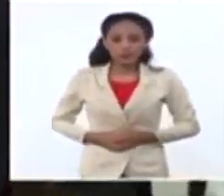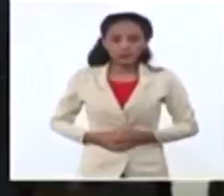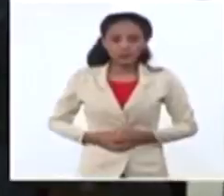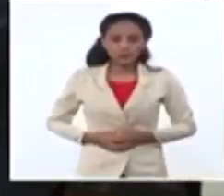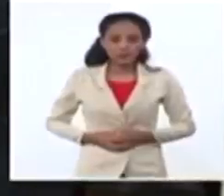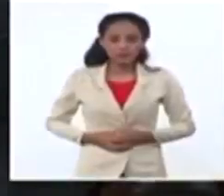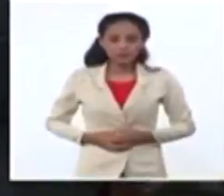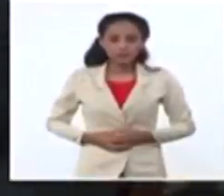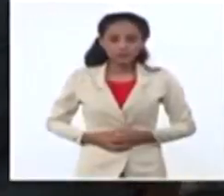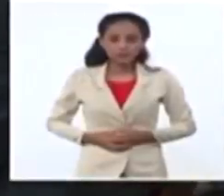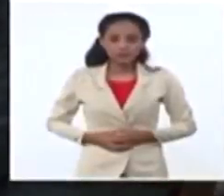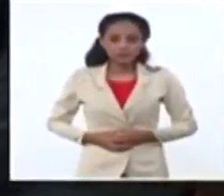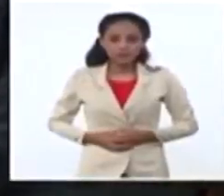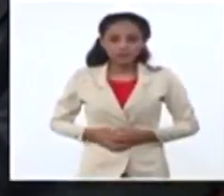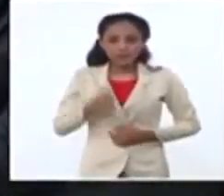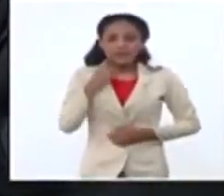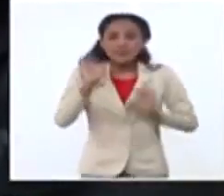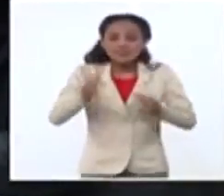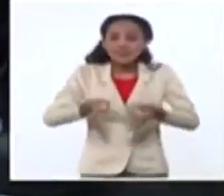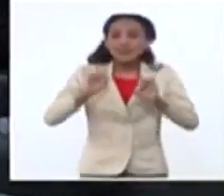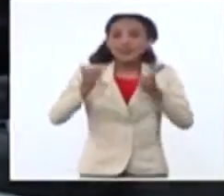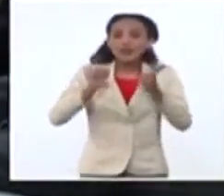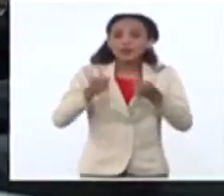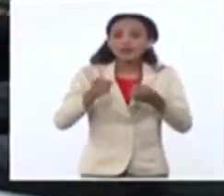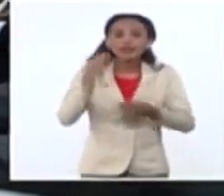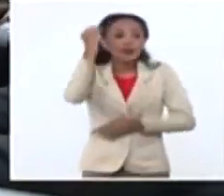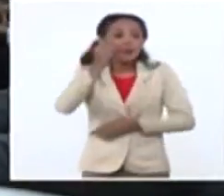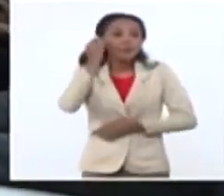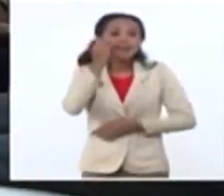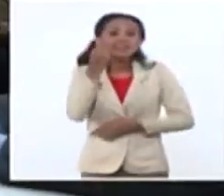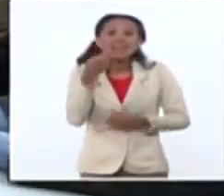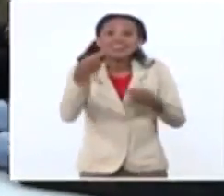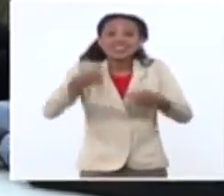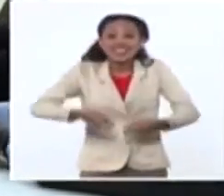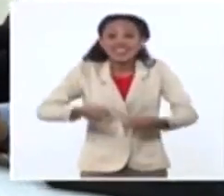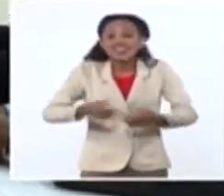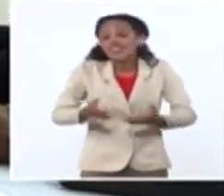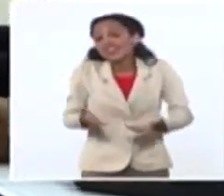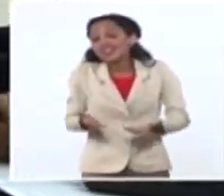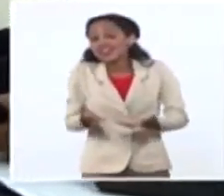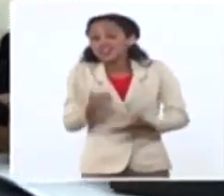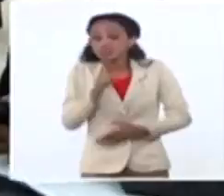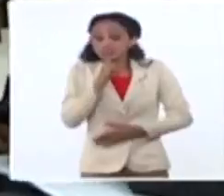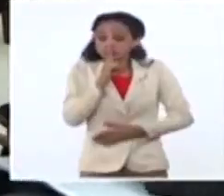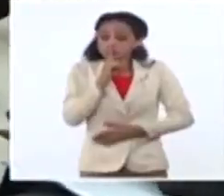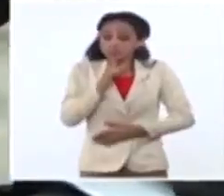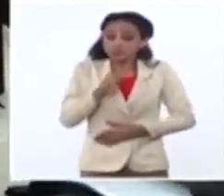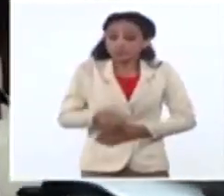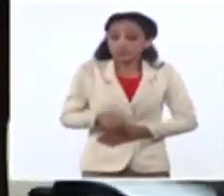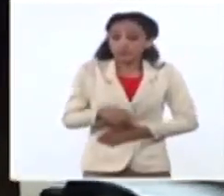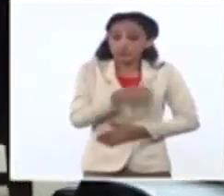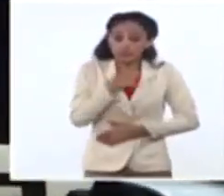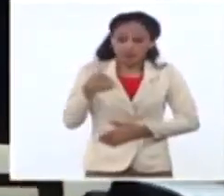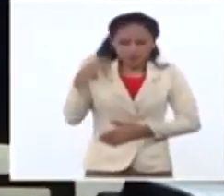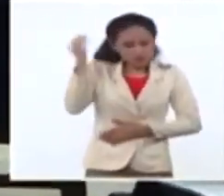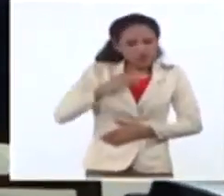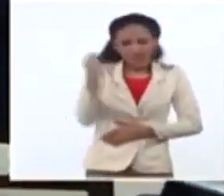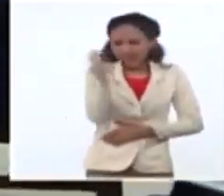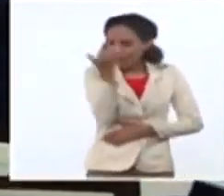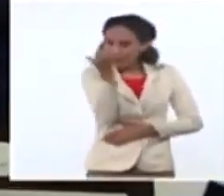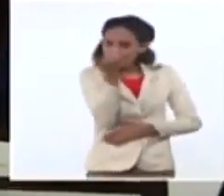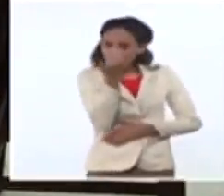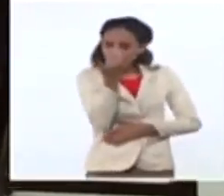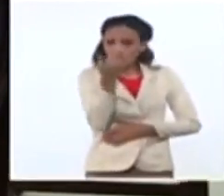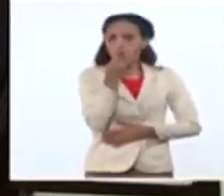sé que la diplomacia supone discreción, que no todo se puede decir delante de una cámara, pero que saben perfectamente